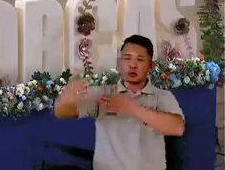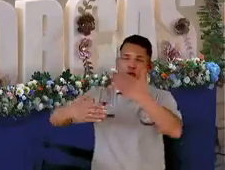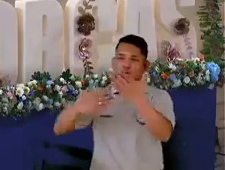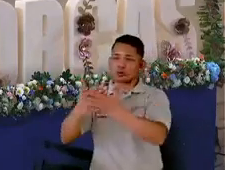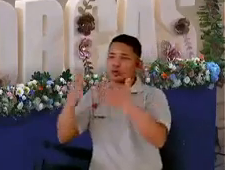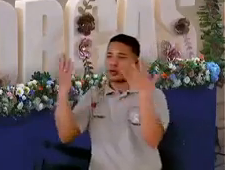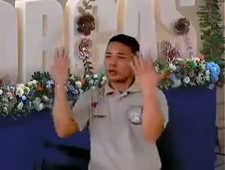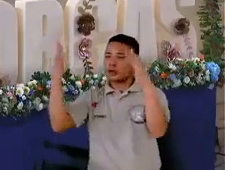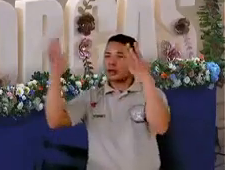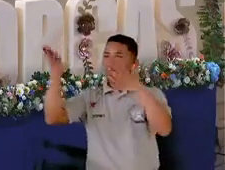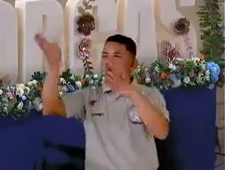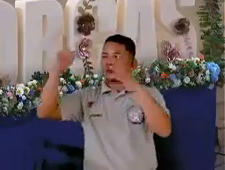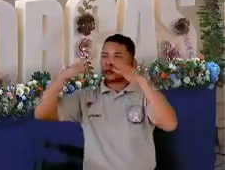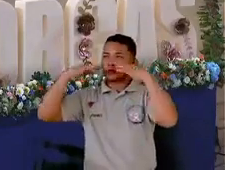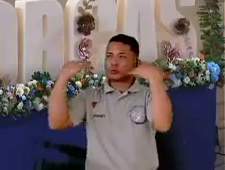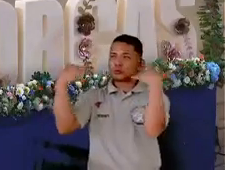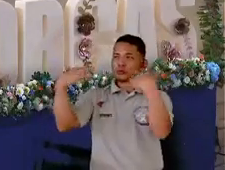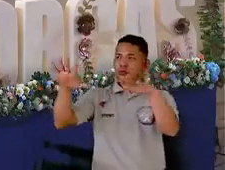maravilloso.